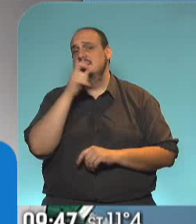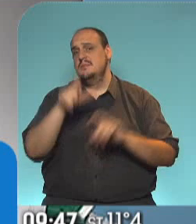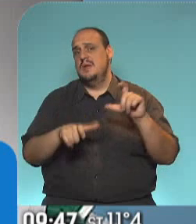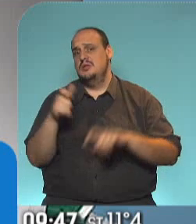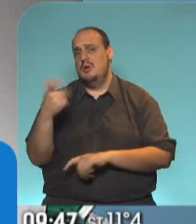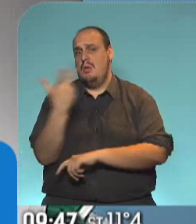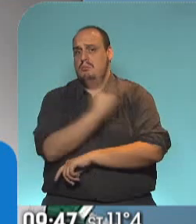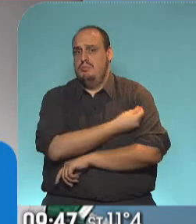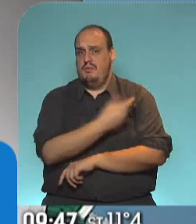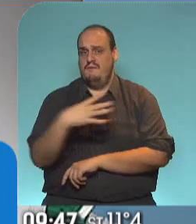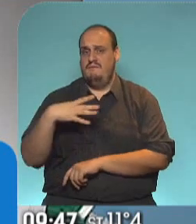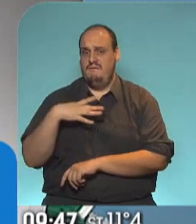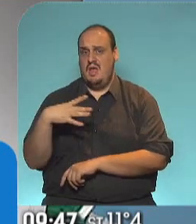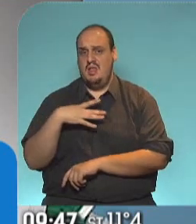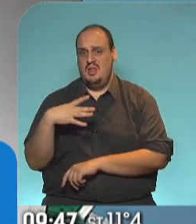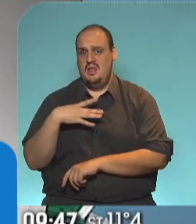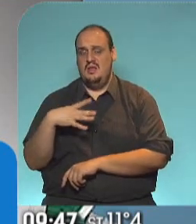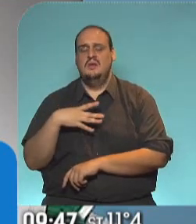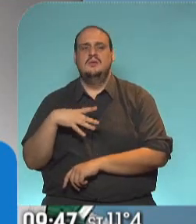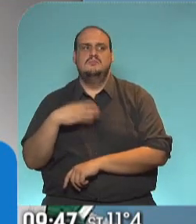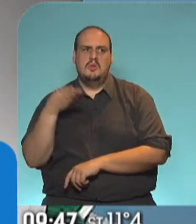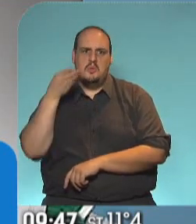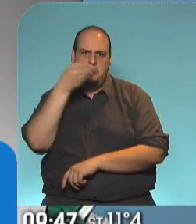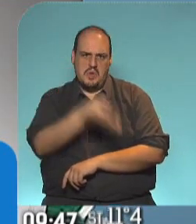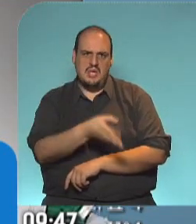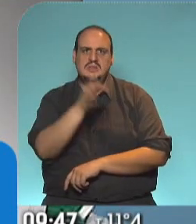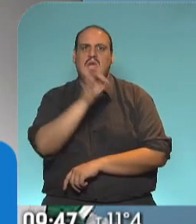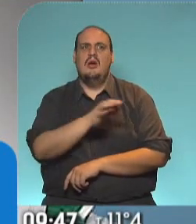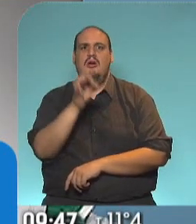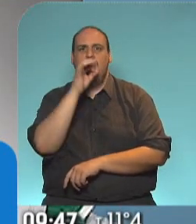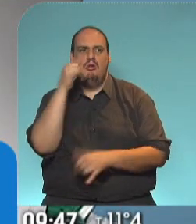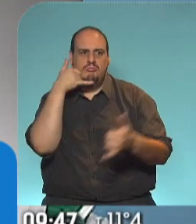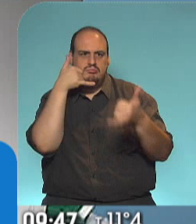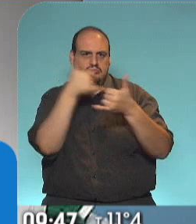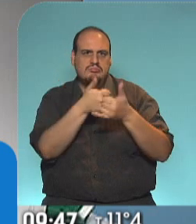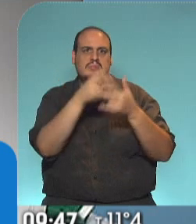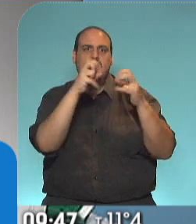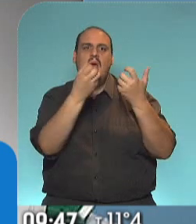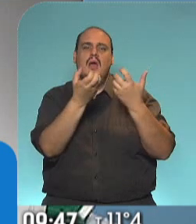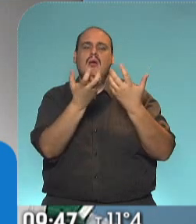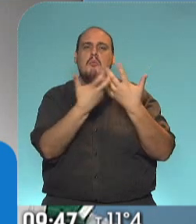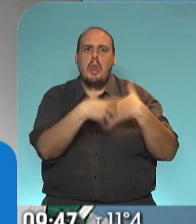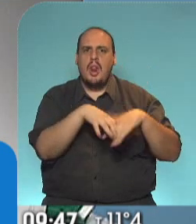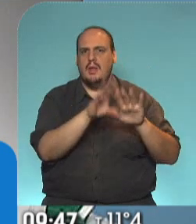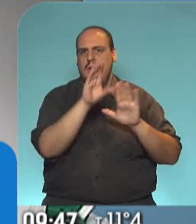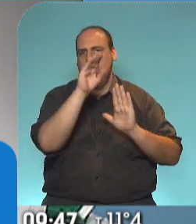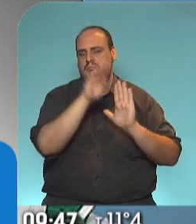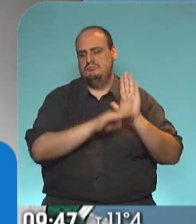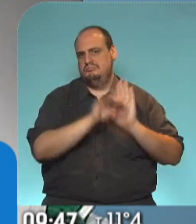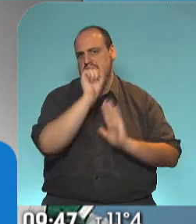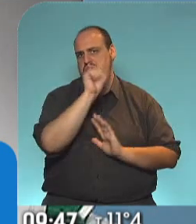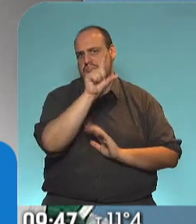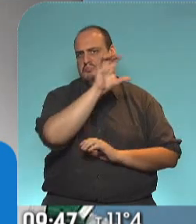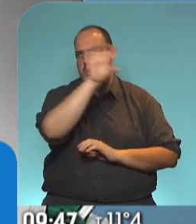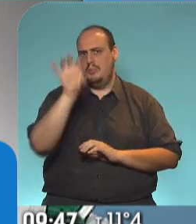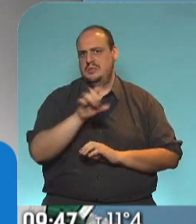hecho que se acerquen o que se comuniquen con los programas provinciales para ver cómo poder acceder a la vacuna